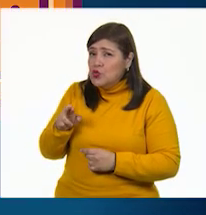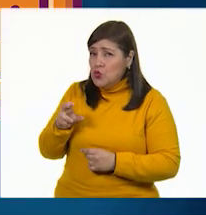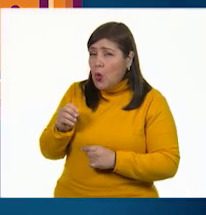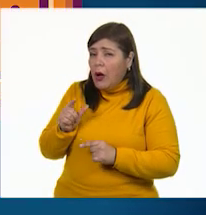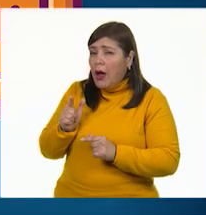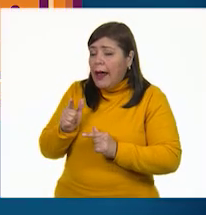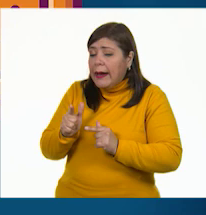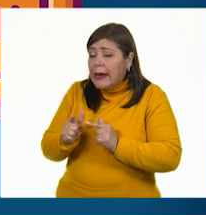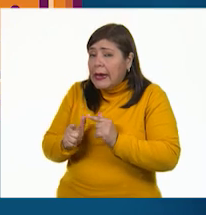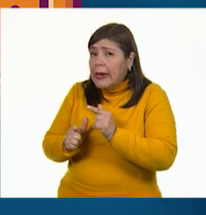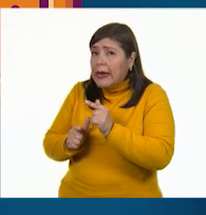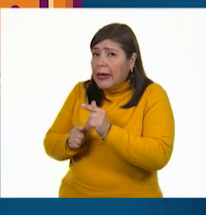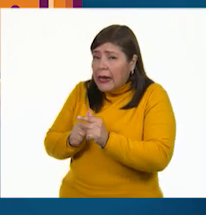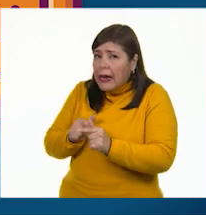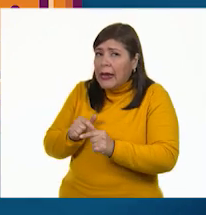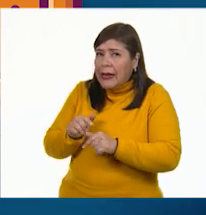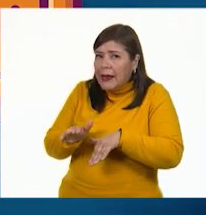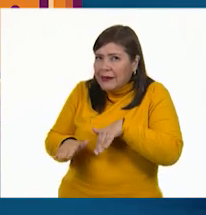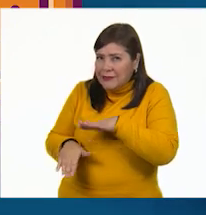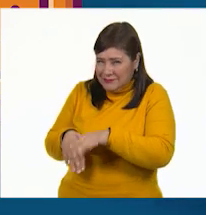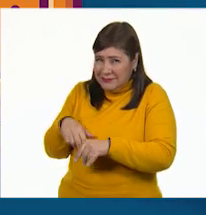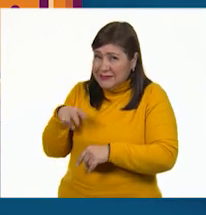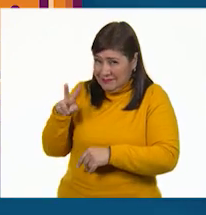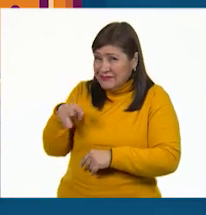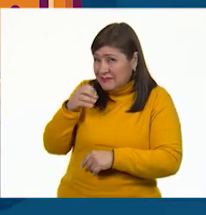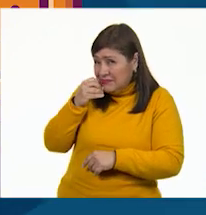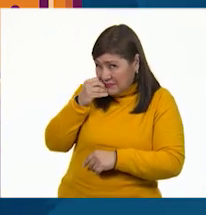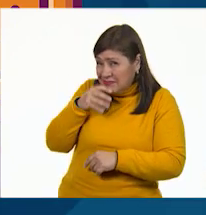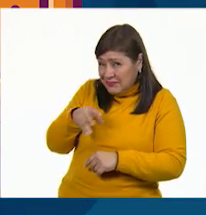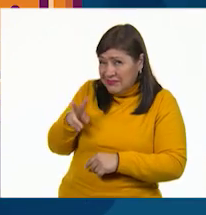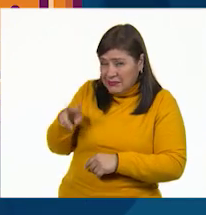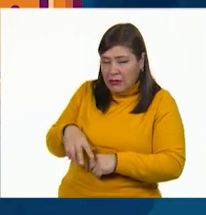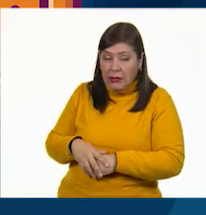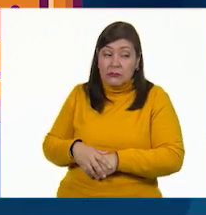Despacito. ¡Qué padre, ¿no?